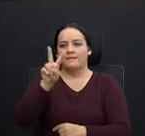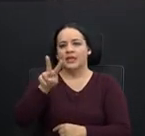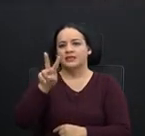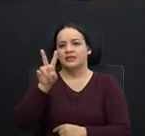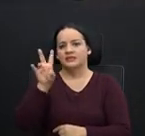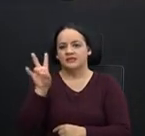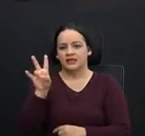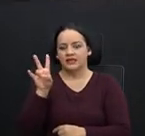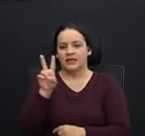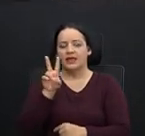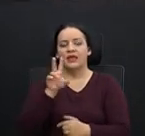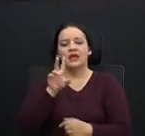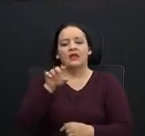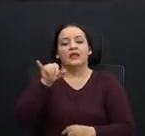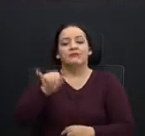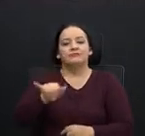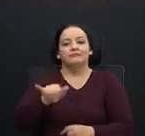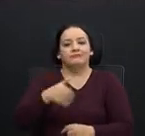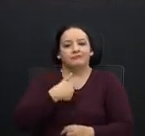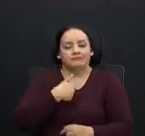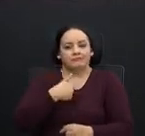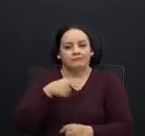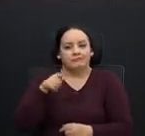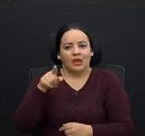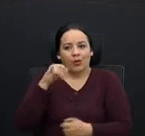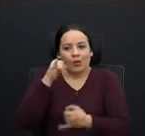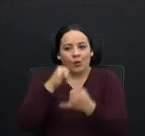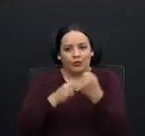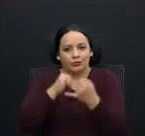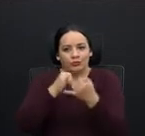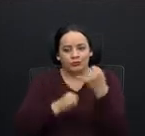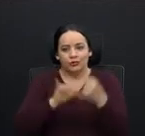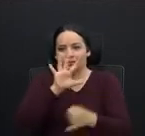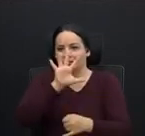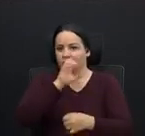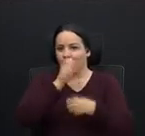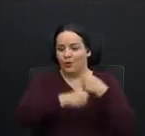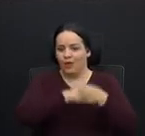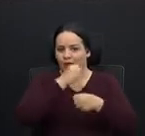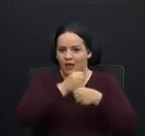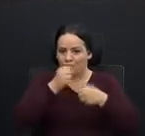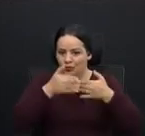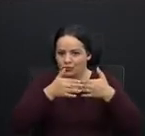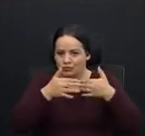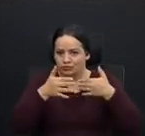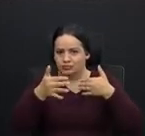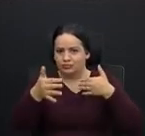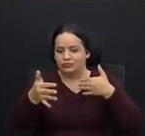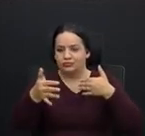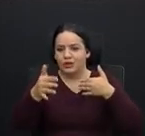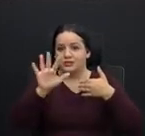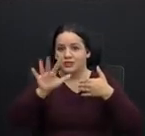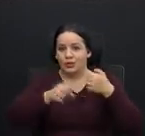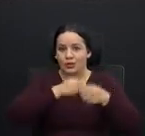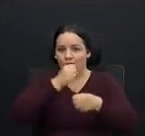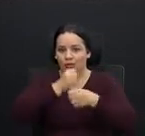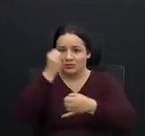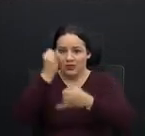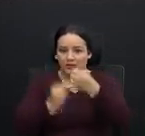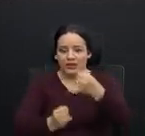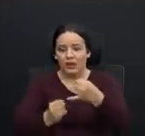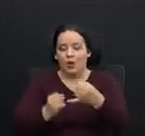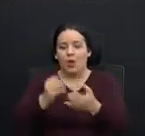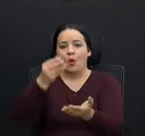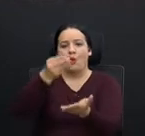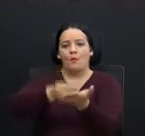Eso tendría, en la conclusión de los 5 años, un monto de 675